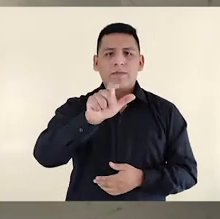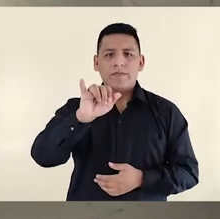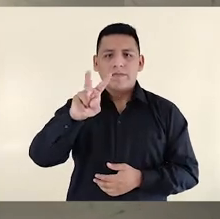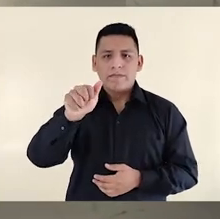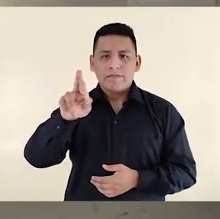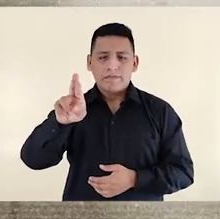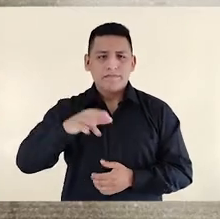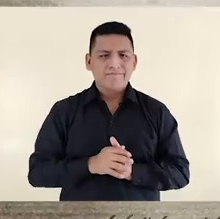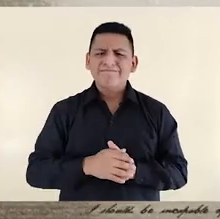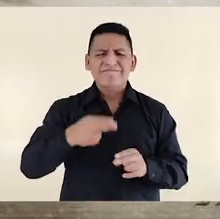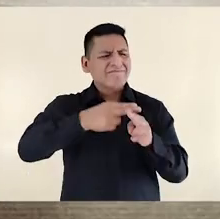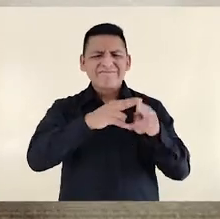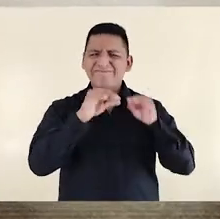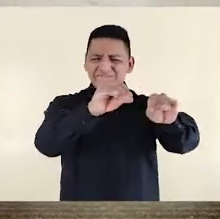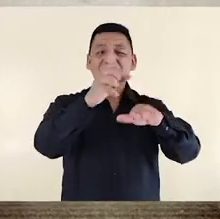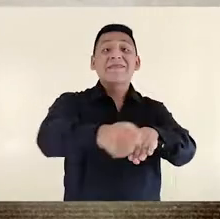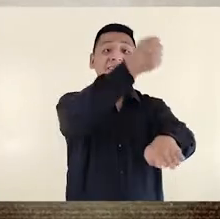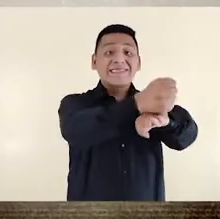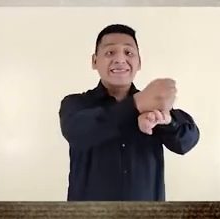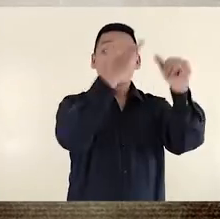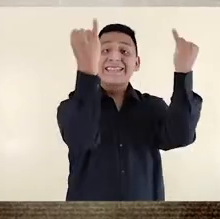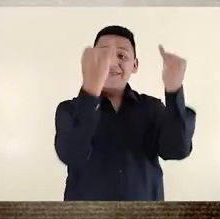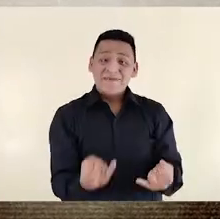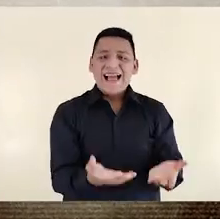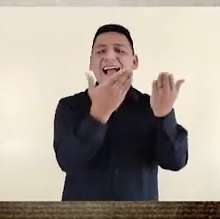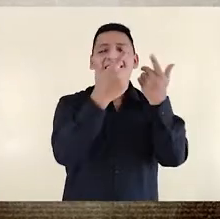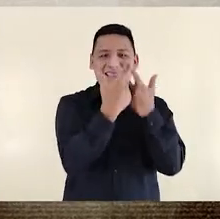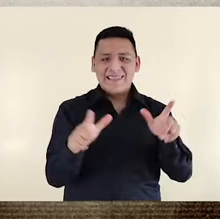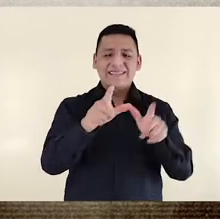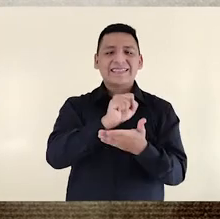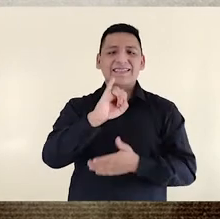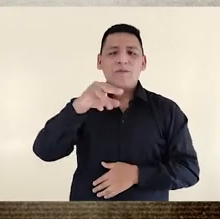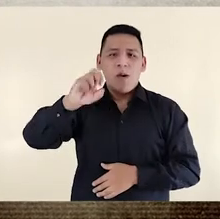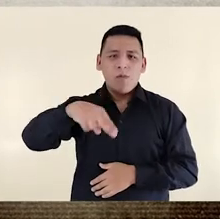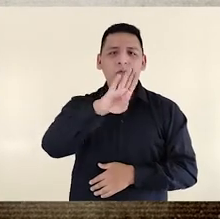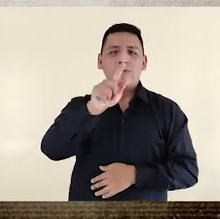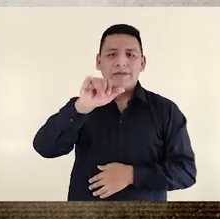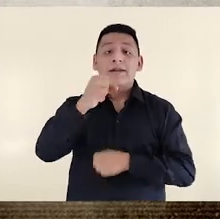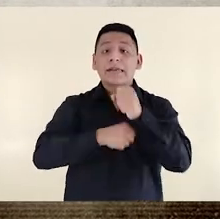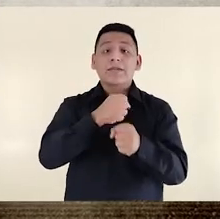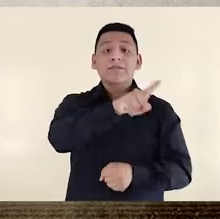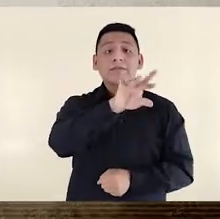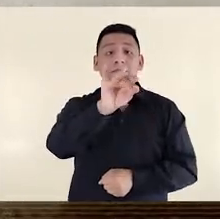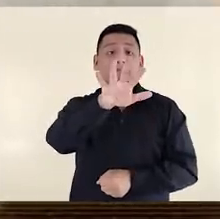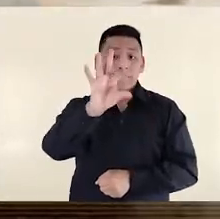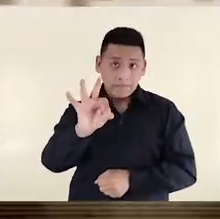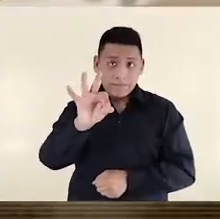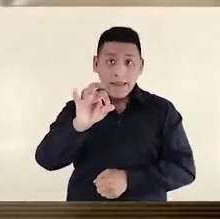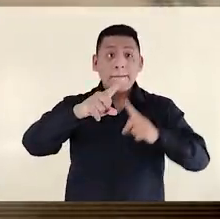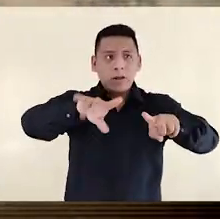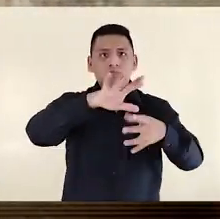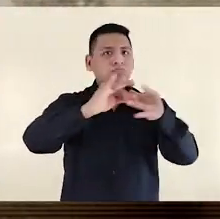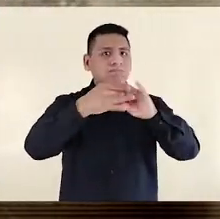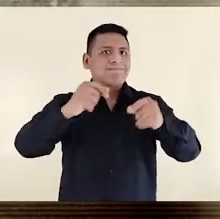Plaza Bolívar. Se llama así desde la instalación del monumento ecuestre al libertador Simón Bolívar en